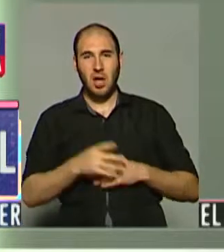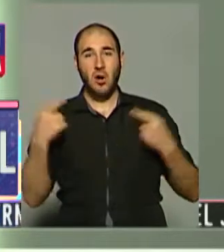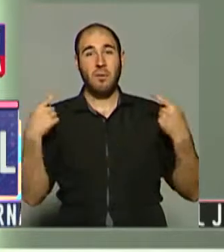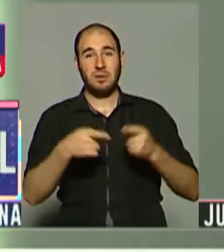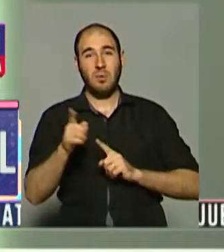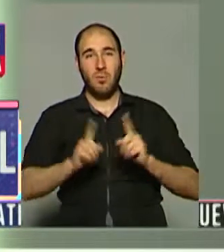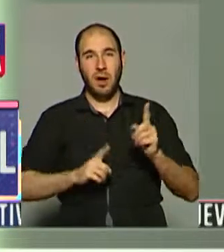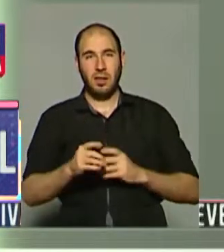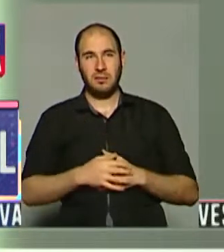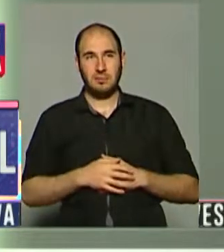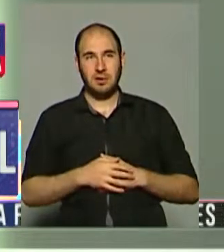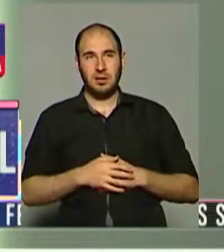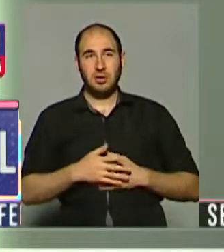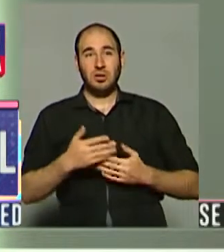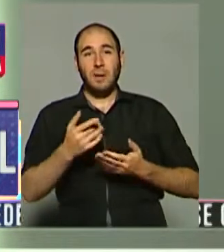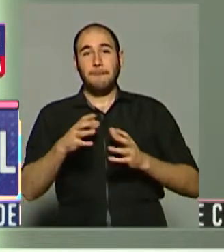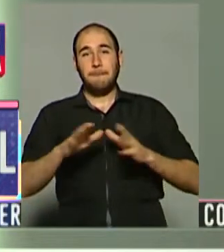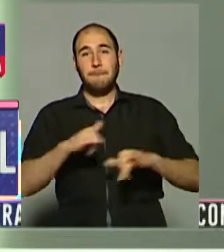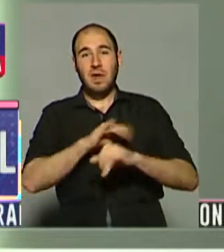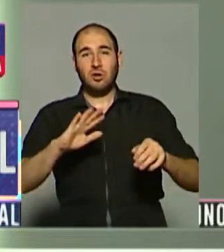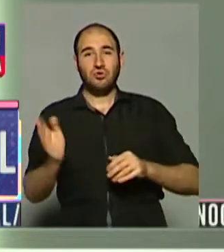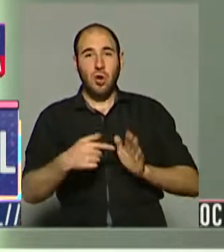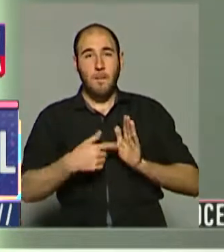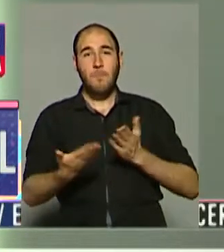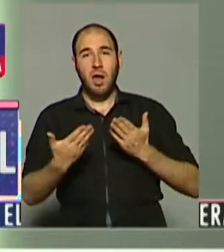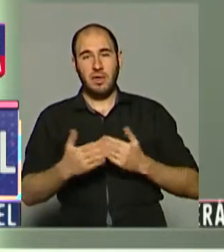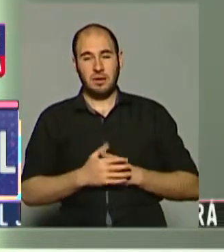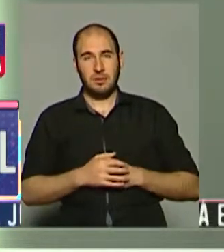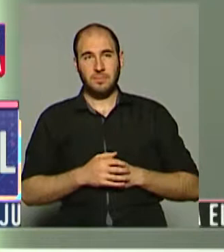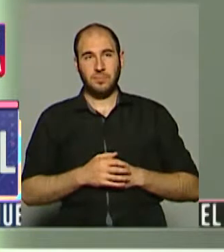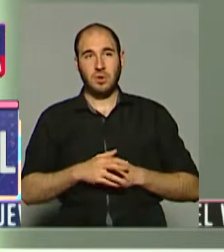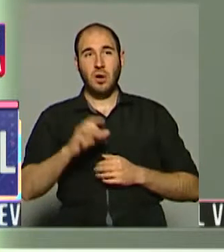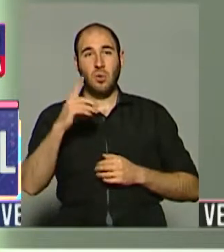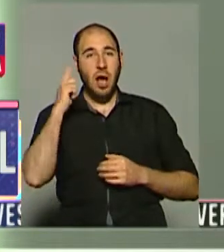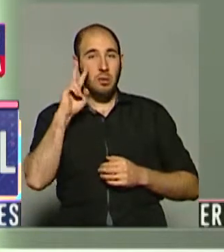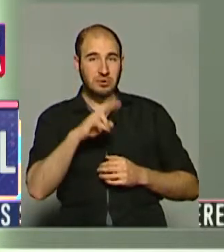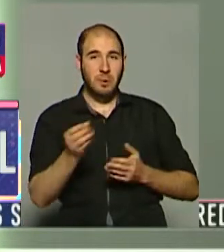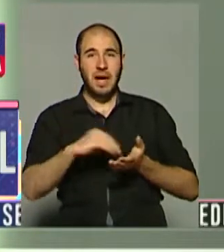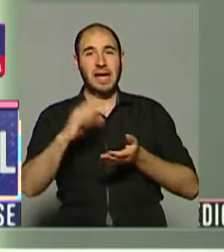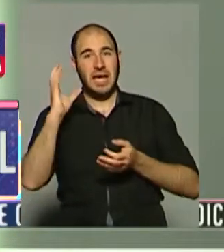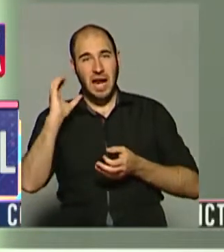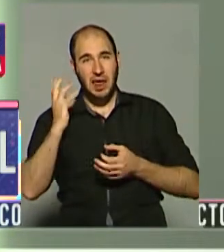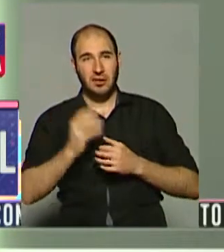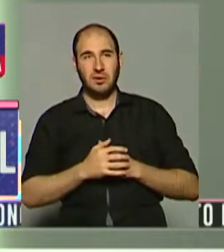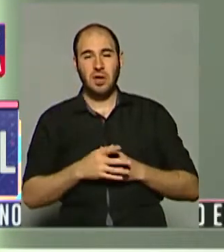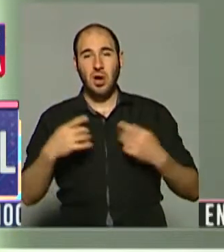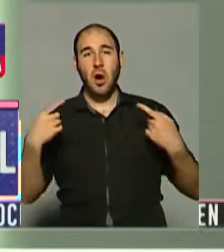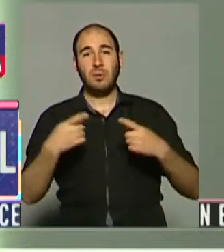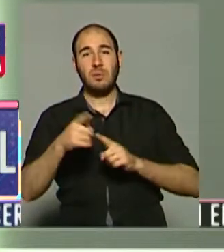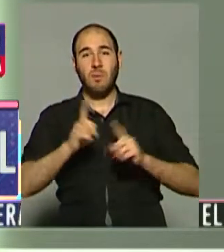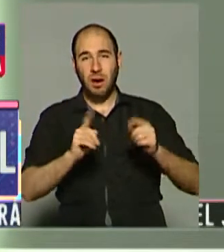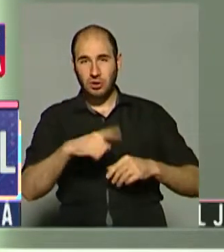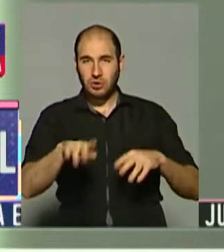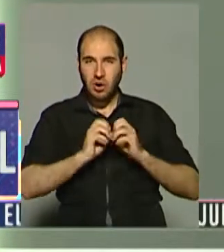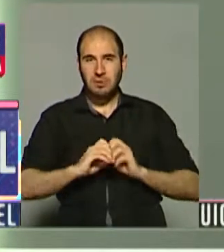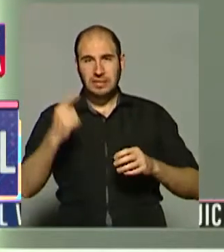que todos los medios públicos, inclusive no solo el audiovisual, sino sí. El de radio, uh-huh. La idea es que nosotros